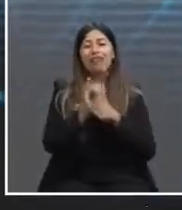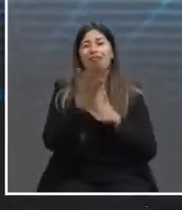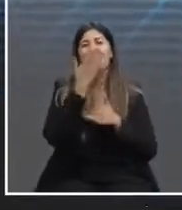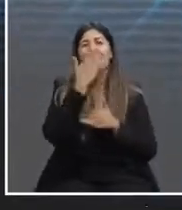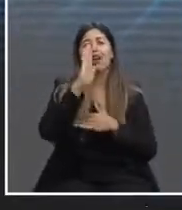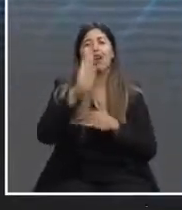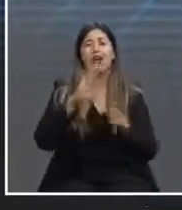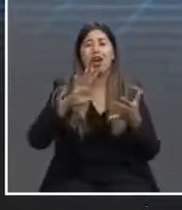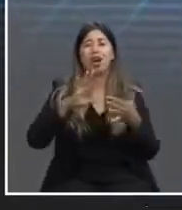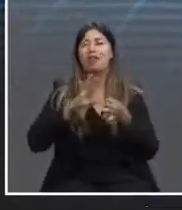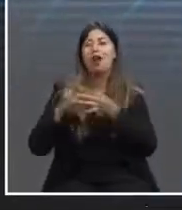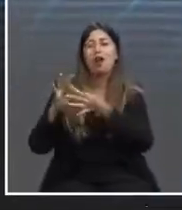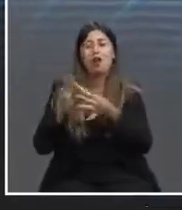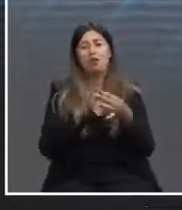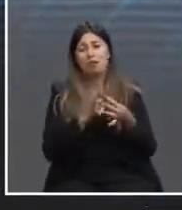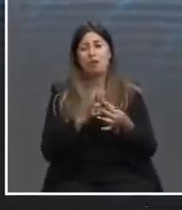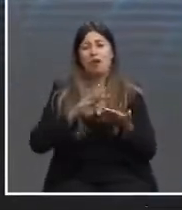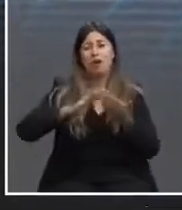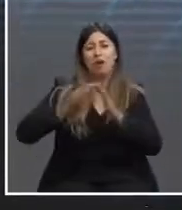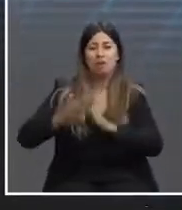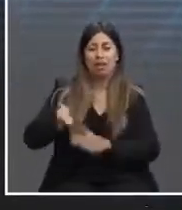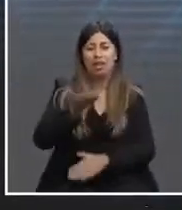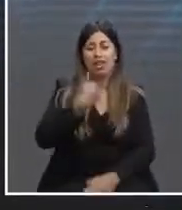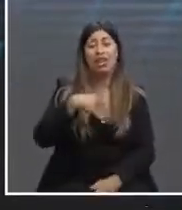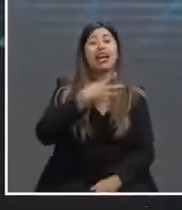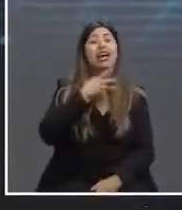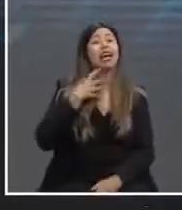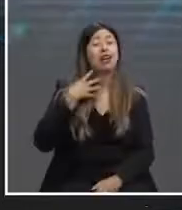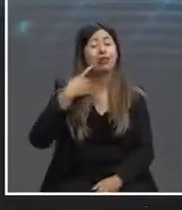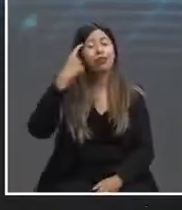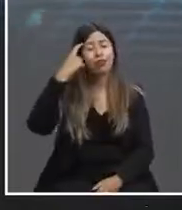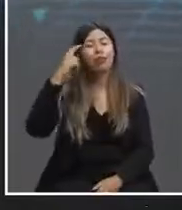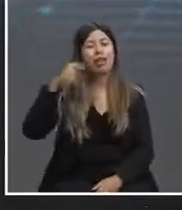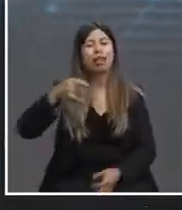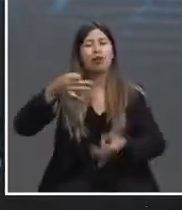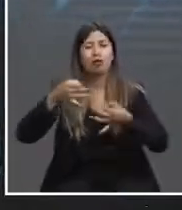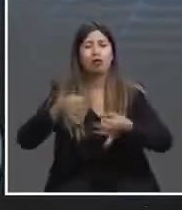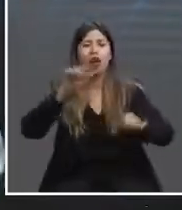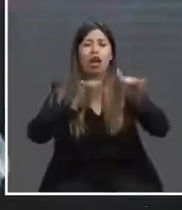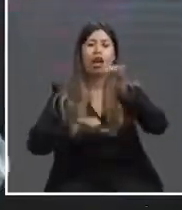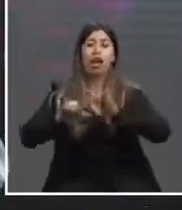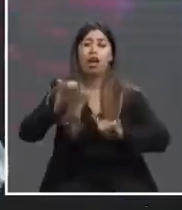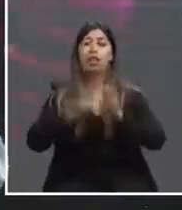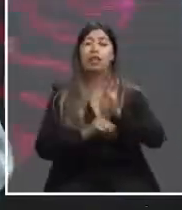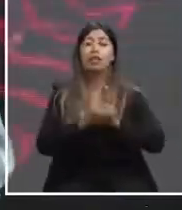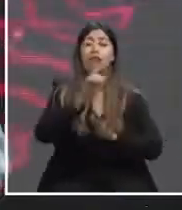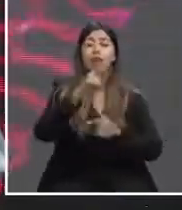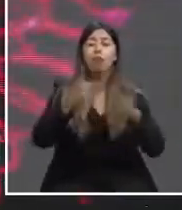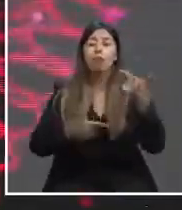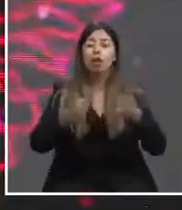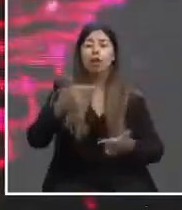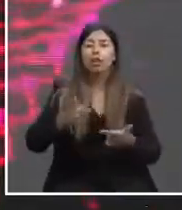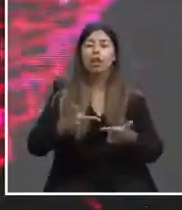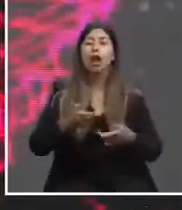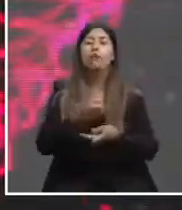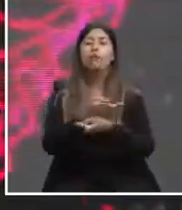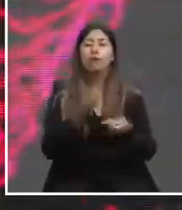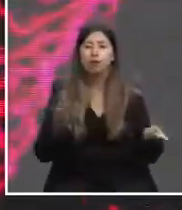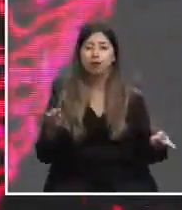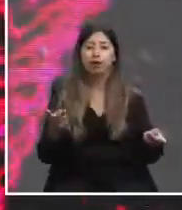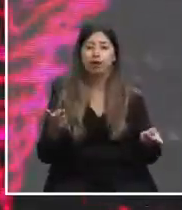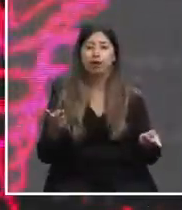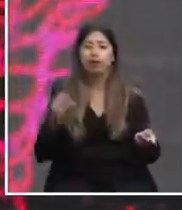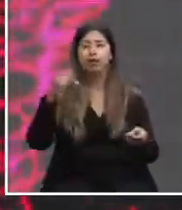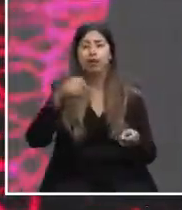comunidad. Estamos convencidos también desde Renca que la ciencia es fundamental para el desarrollo de la política pública local y esta pandemia